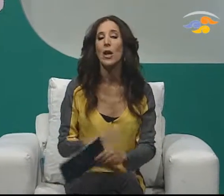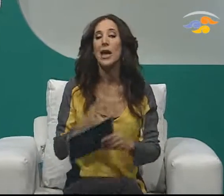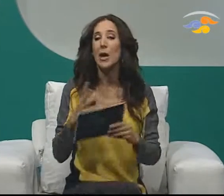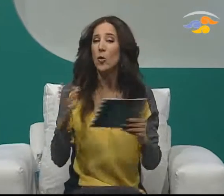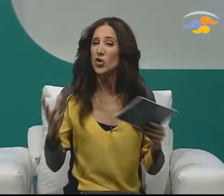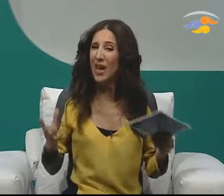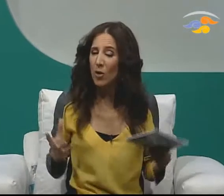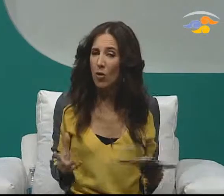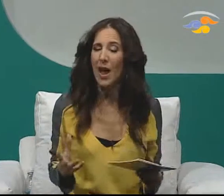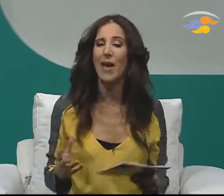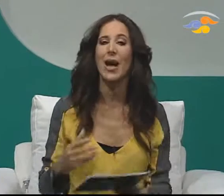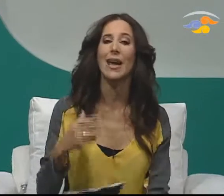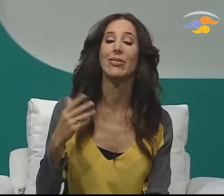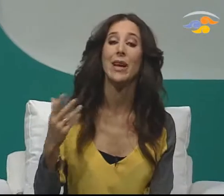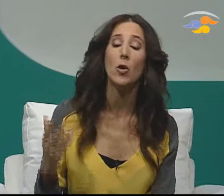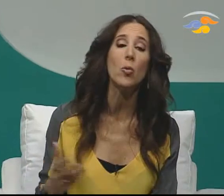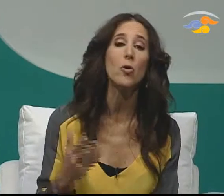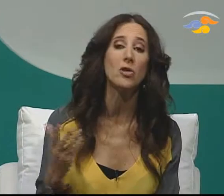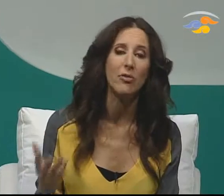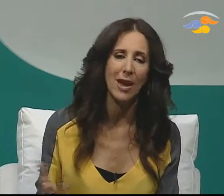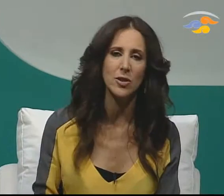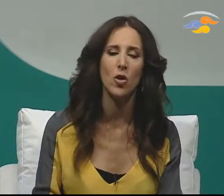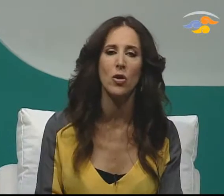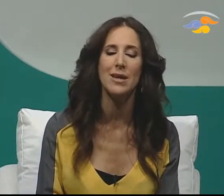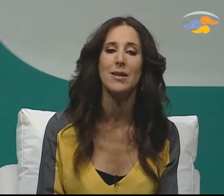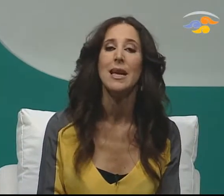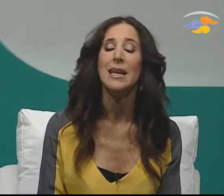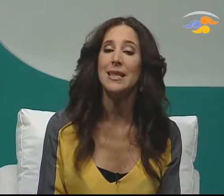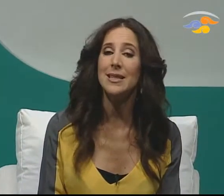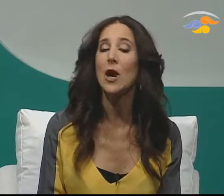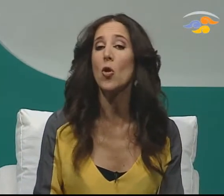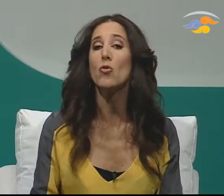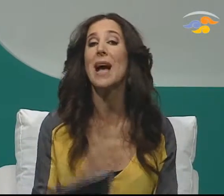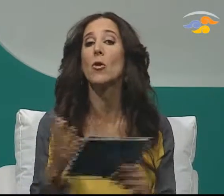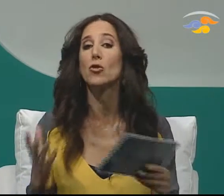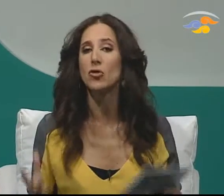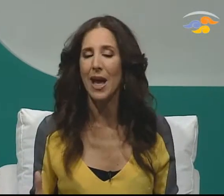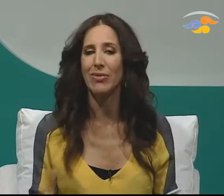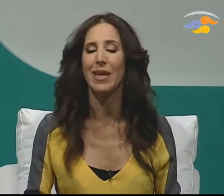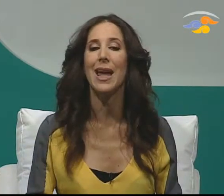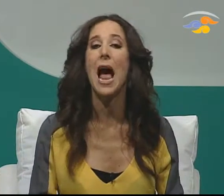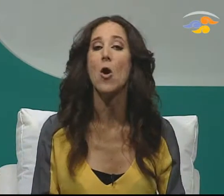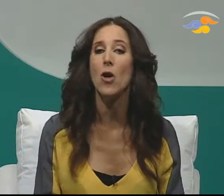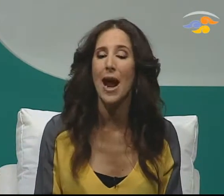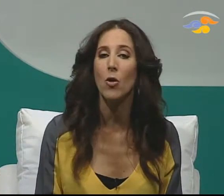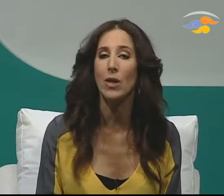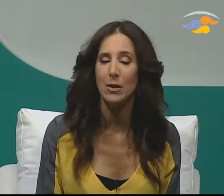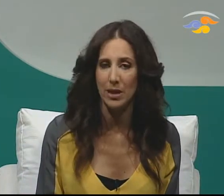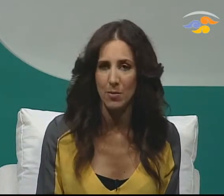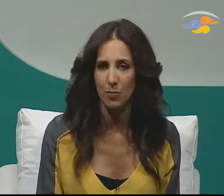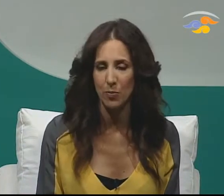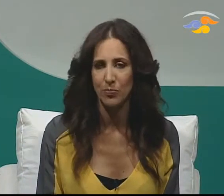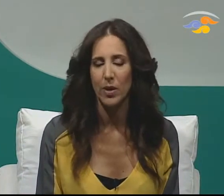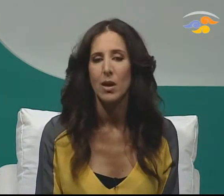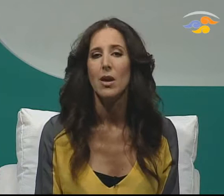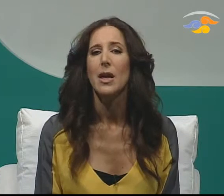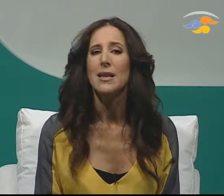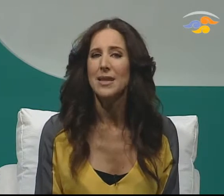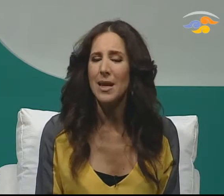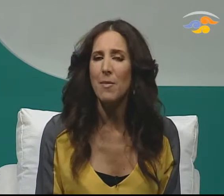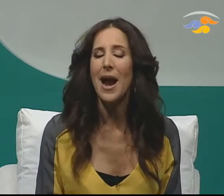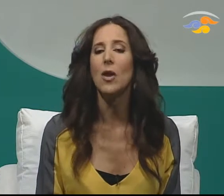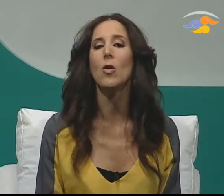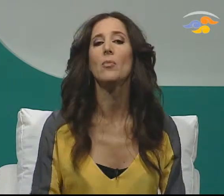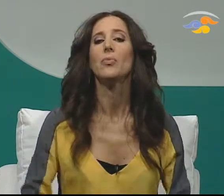Estado y lucha enconada entre grupos y facciones hicieron una constante a lo largo del tiempo.